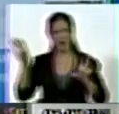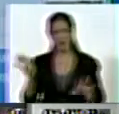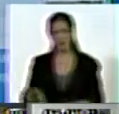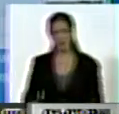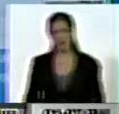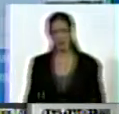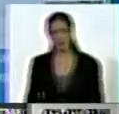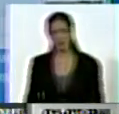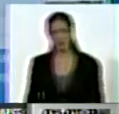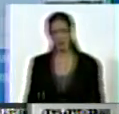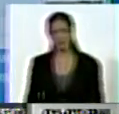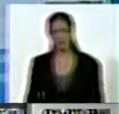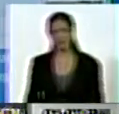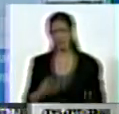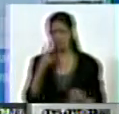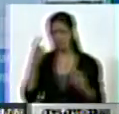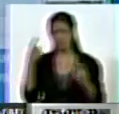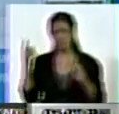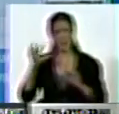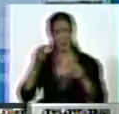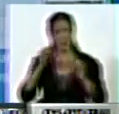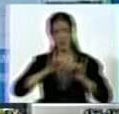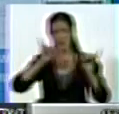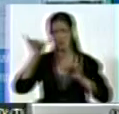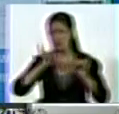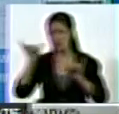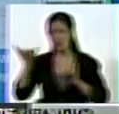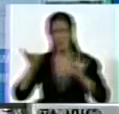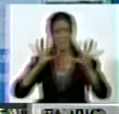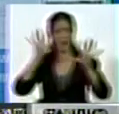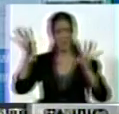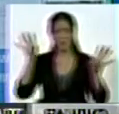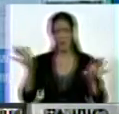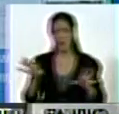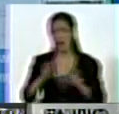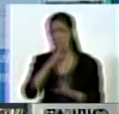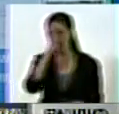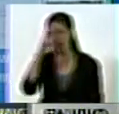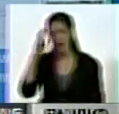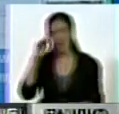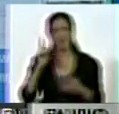Viena, Estambul, Madrid, Madrid, Estambul, Bagdad, Estambul, Estambul, Madrid.